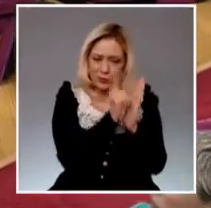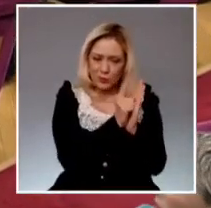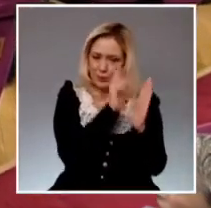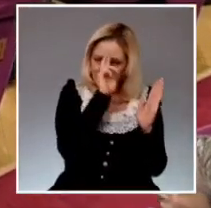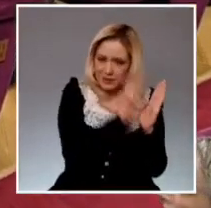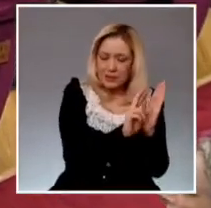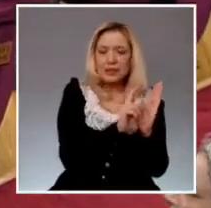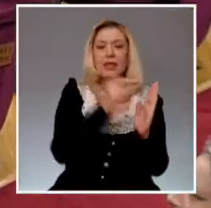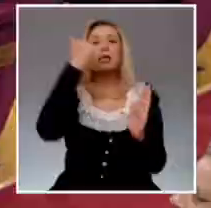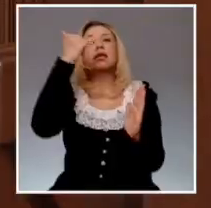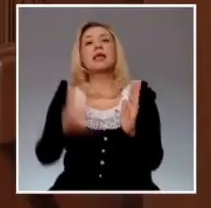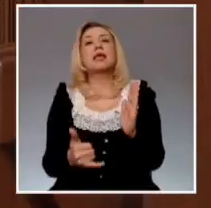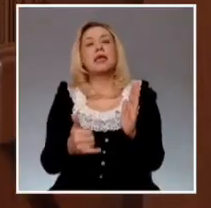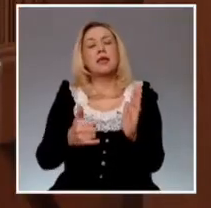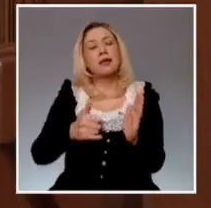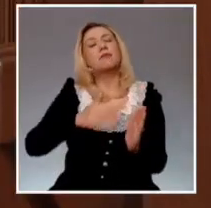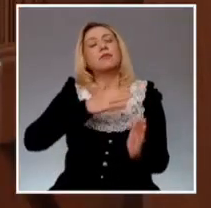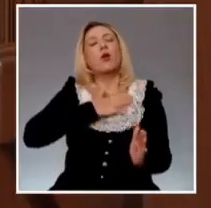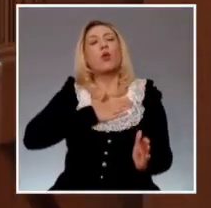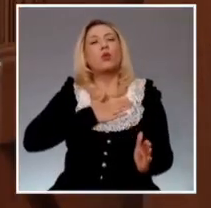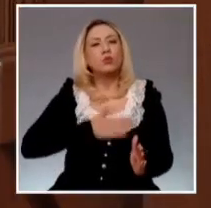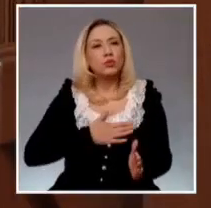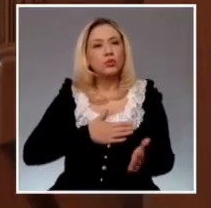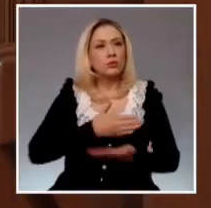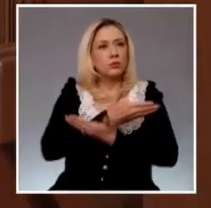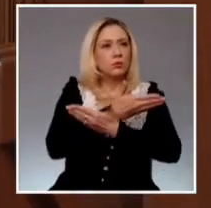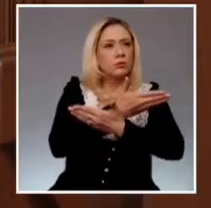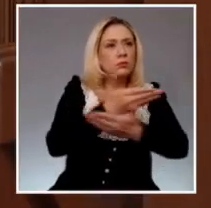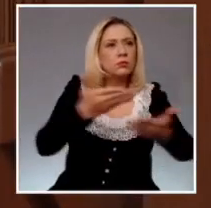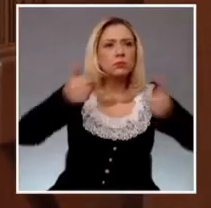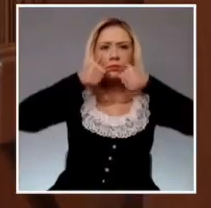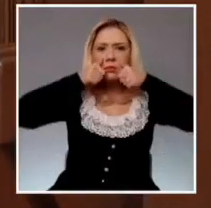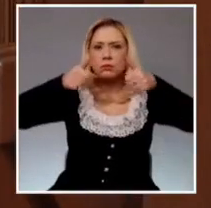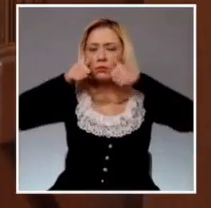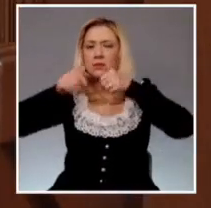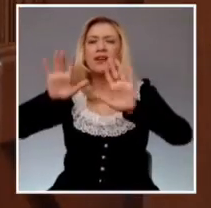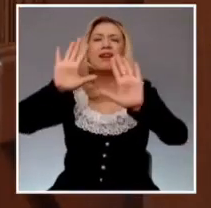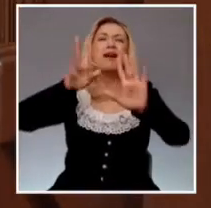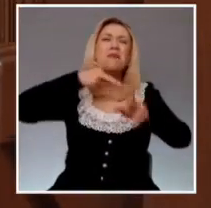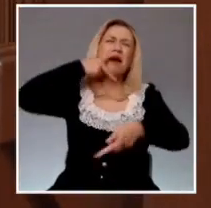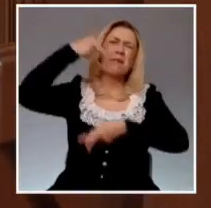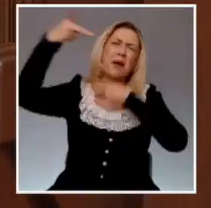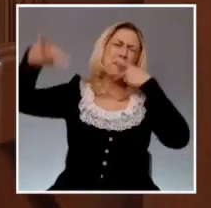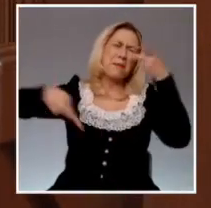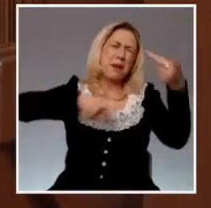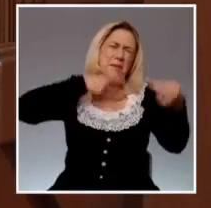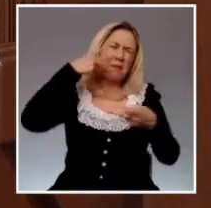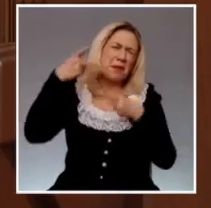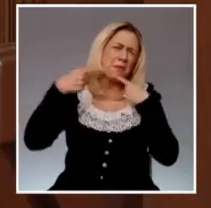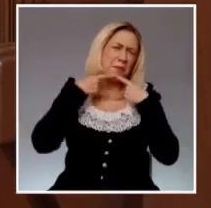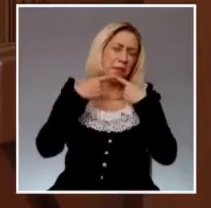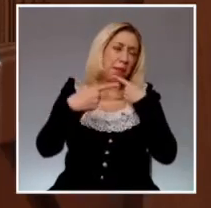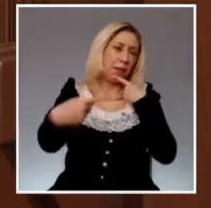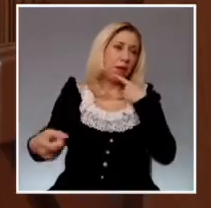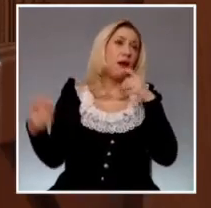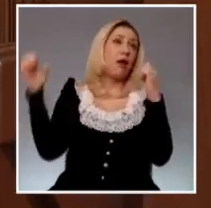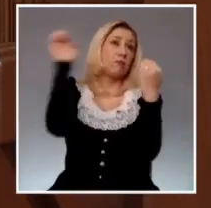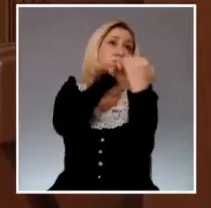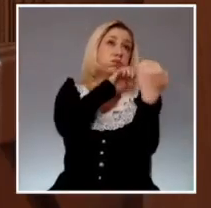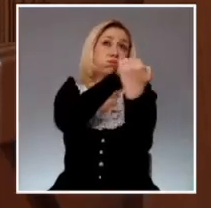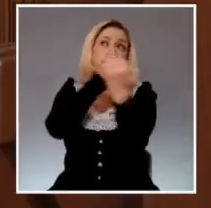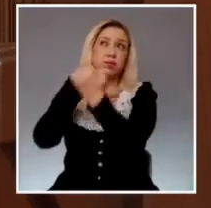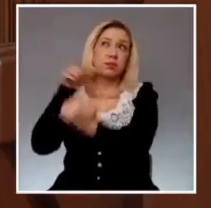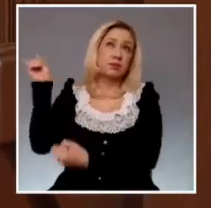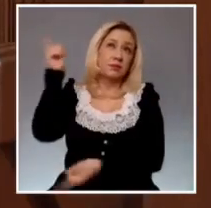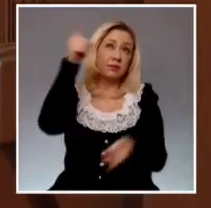valores democráticos. Lejos de retóricas y de engaños, el Poder Judicial de la Federación cumple cotidianamente su